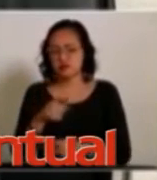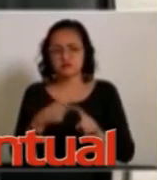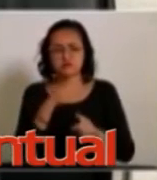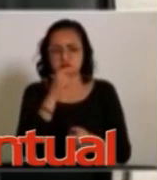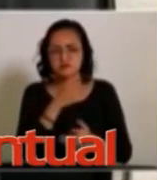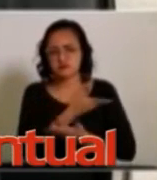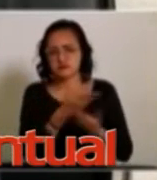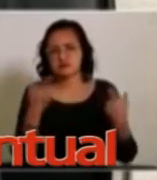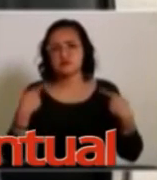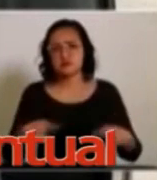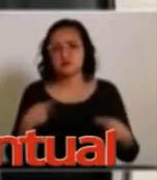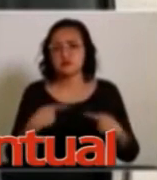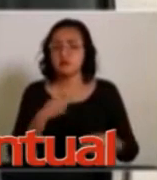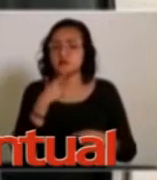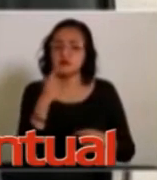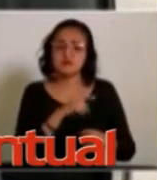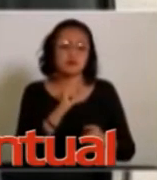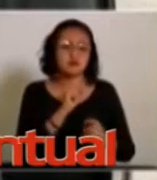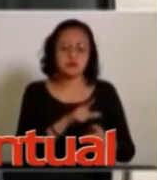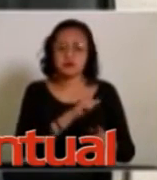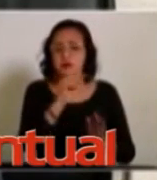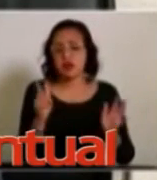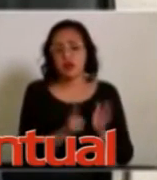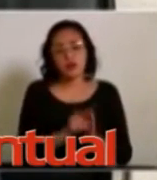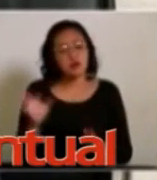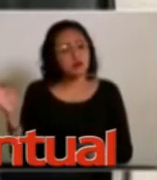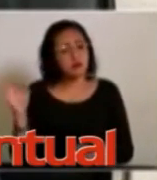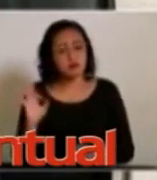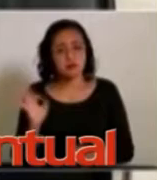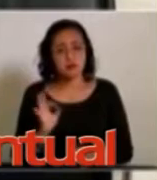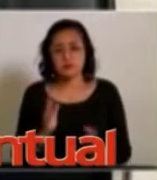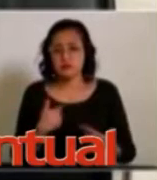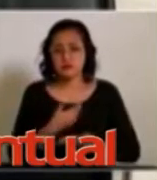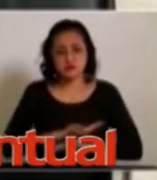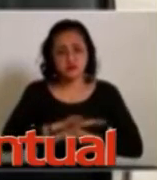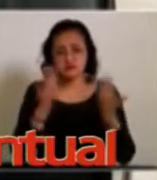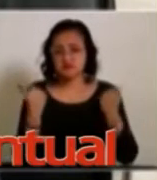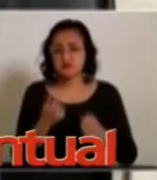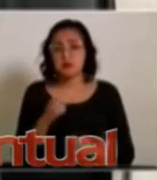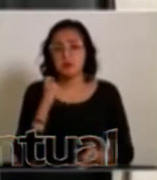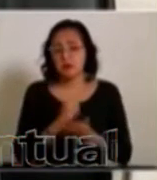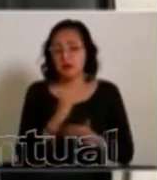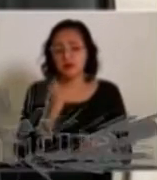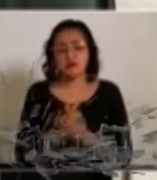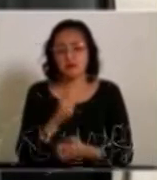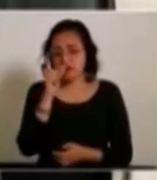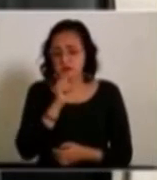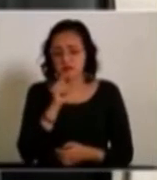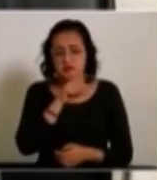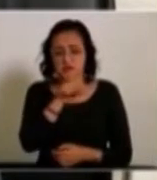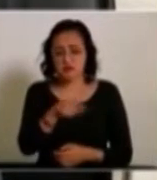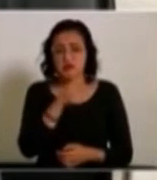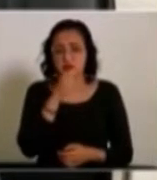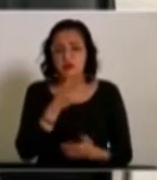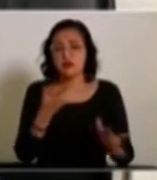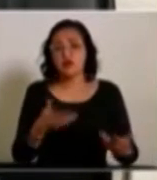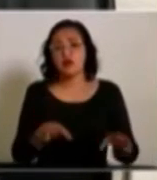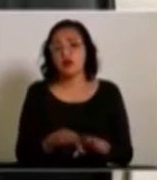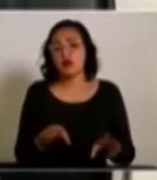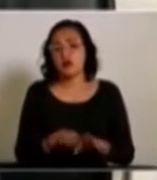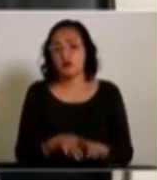acciones administrativas, civiles e incluso penales por los pagos indebidos que estas generan al erario